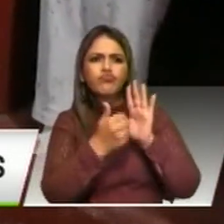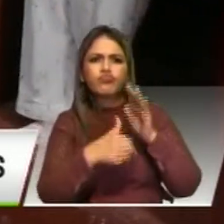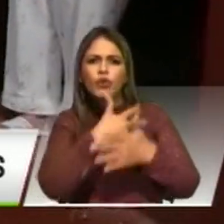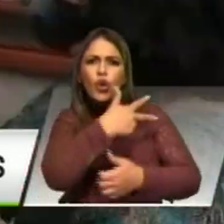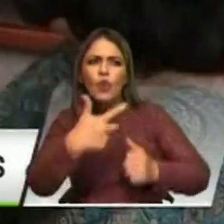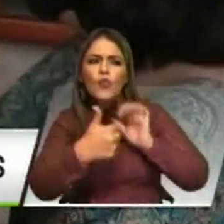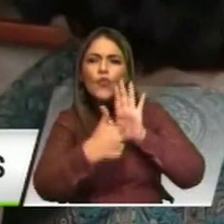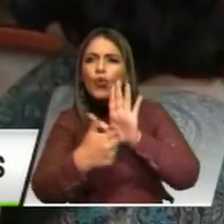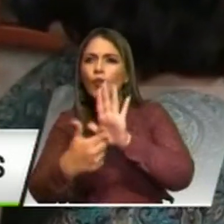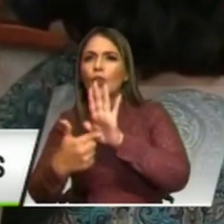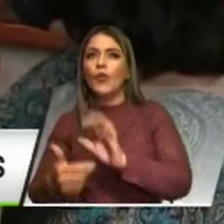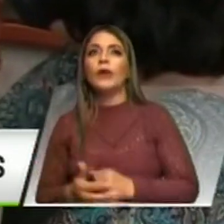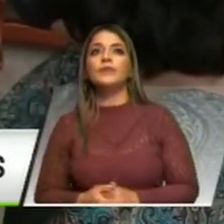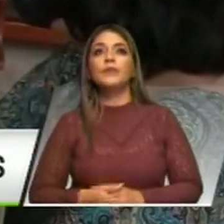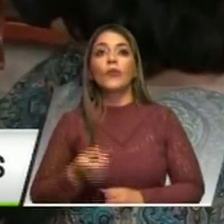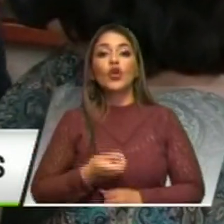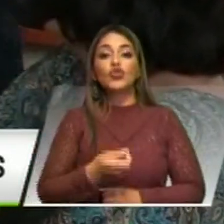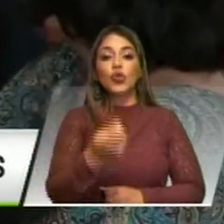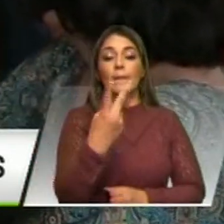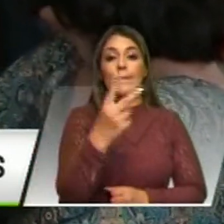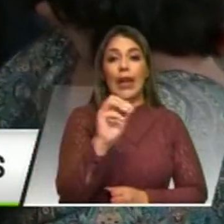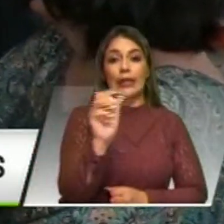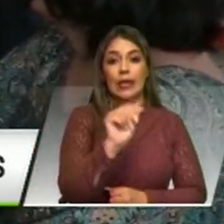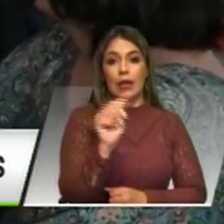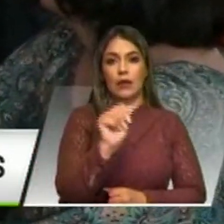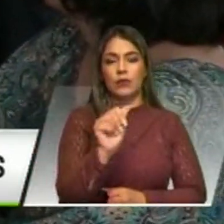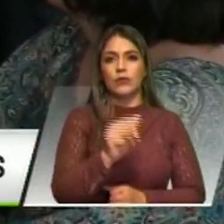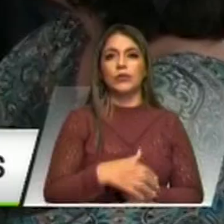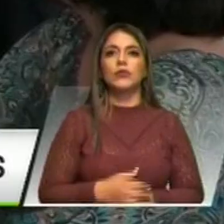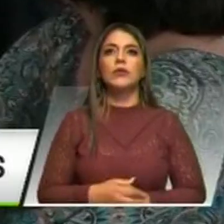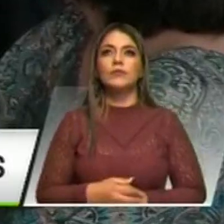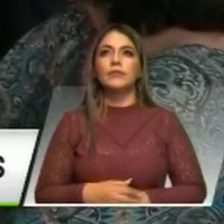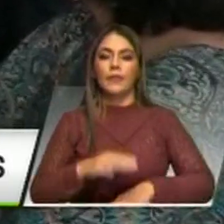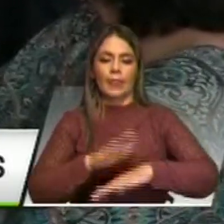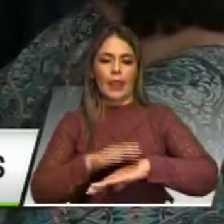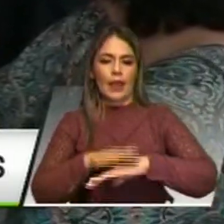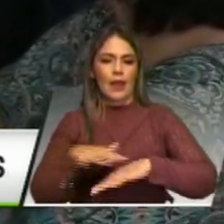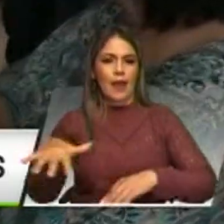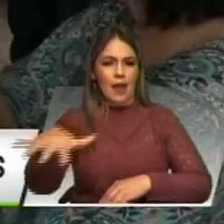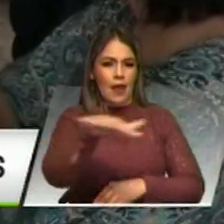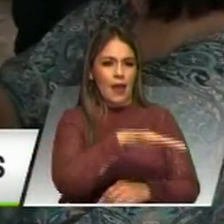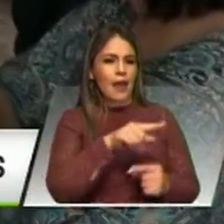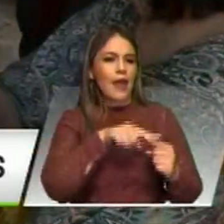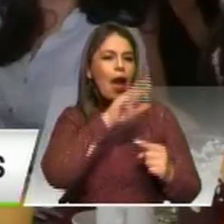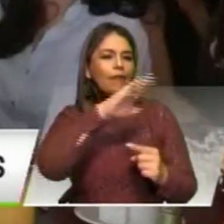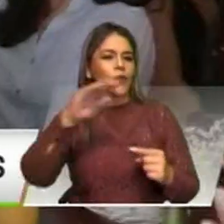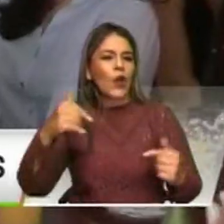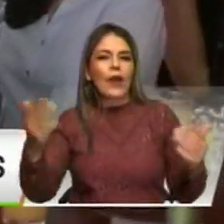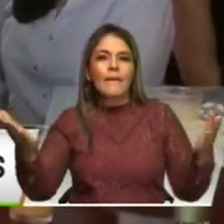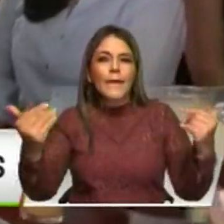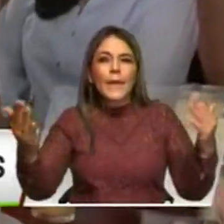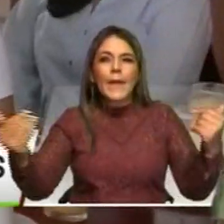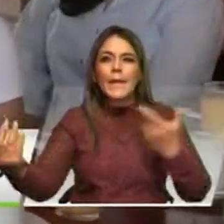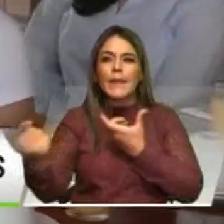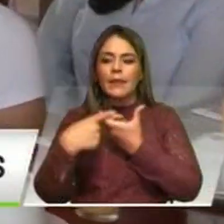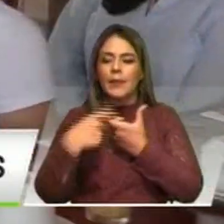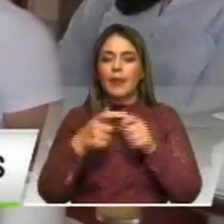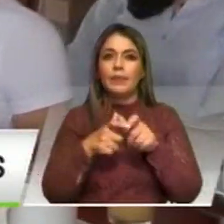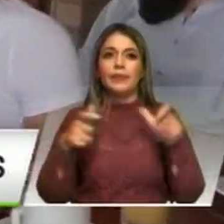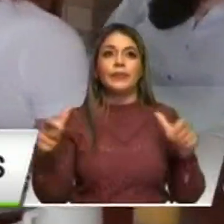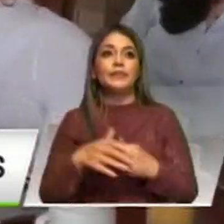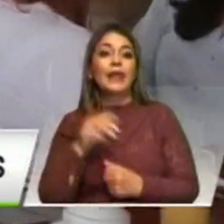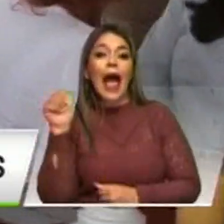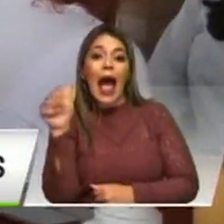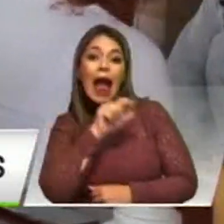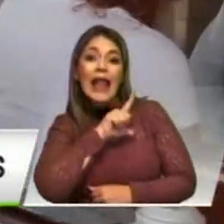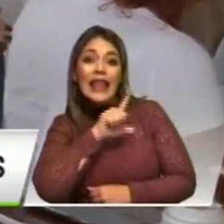gobernador encargado anunció que el próximo 20 de agosto se hará la convocatoria de Antójate de Antioquia e invitó a las gestoras a ser